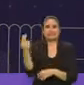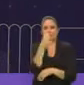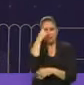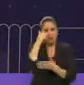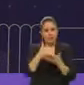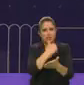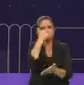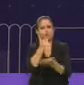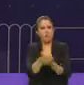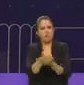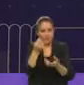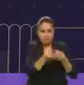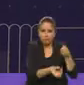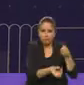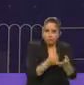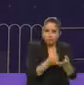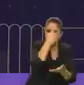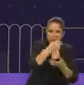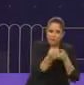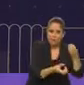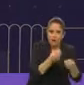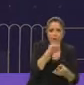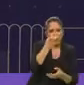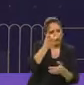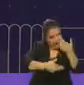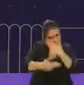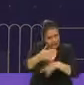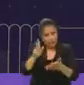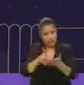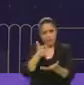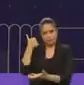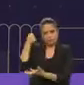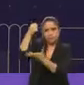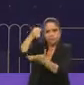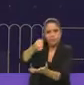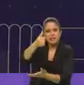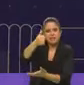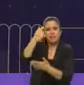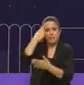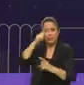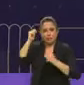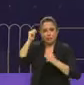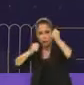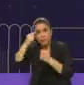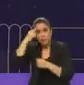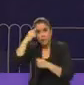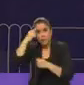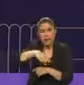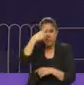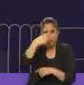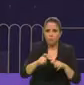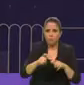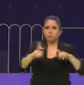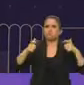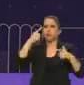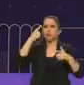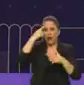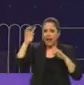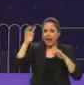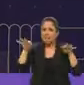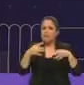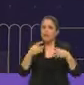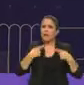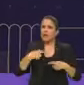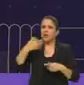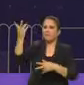y por eso vamos a regresar ese fondo para que la marca Ciudad de México se promocione no solamente en la